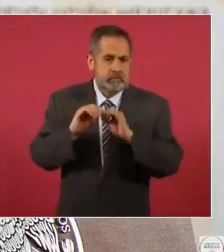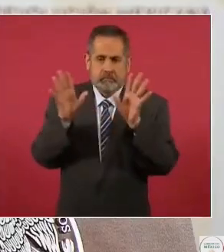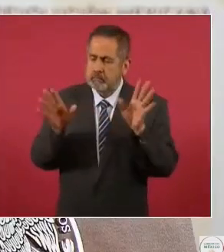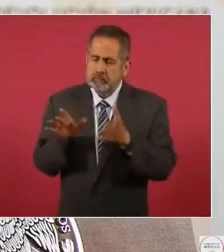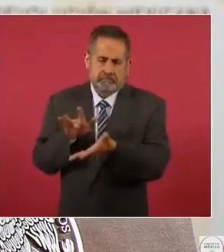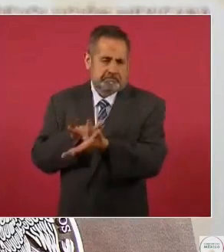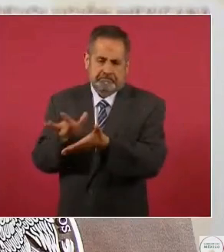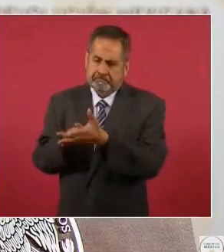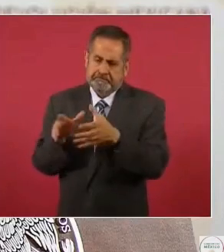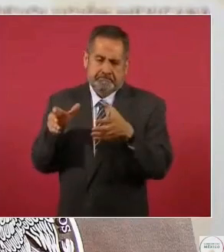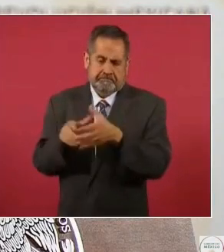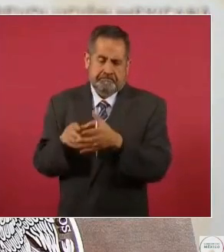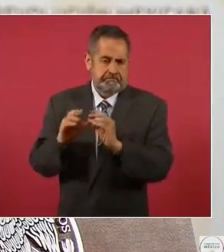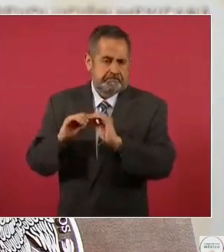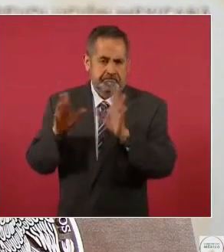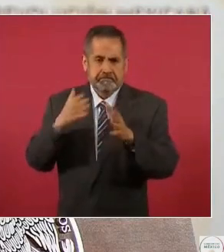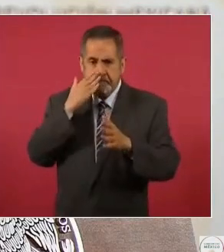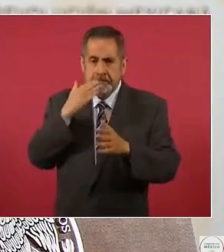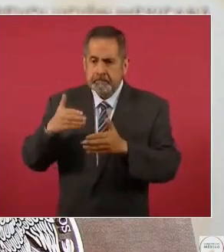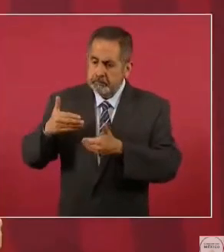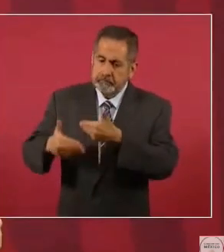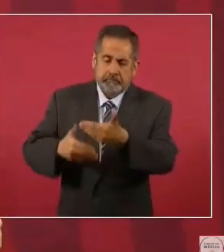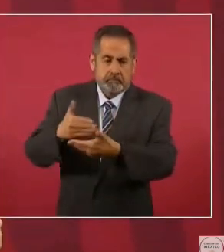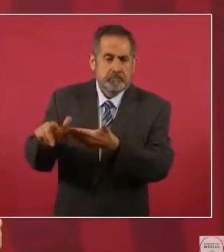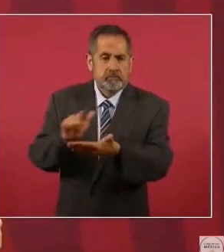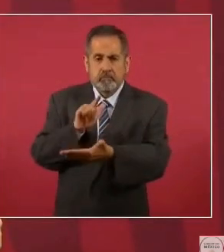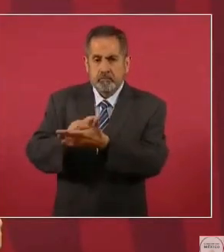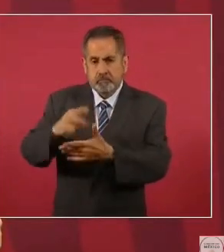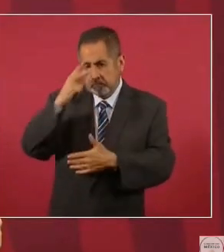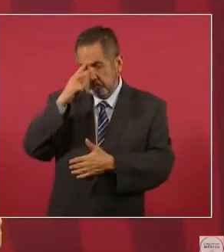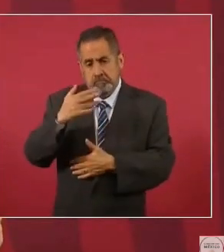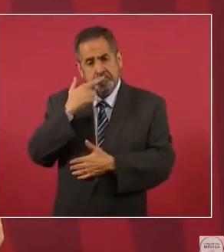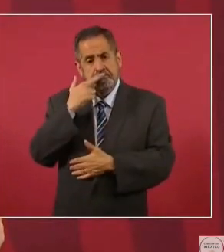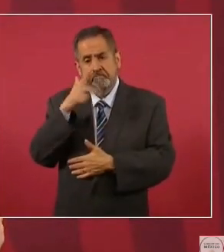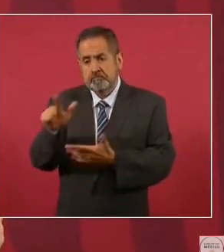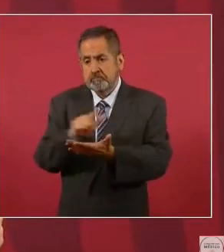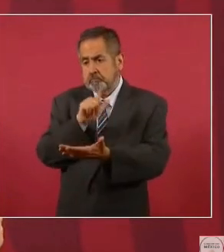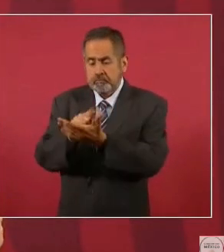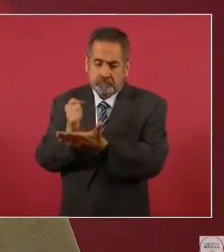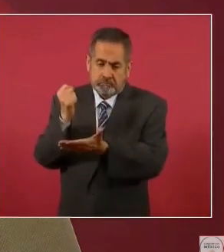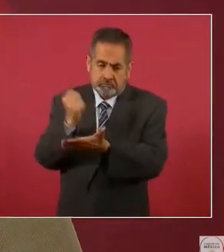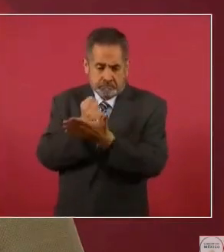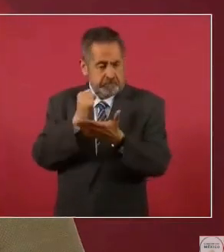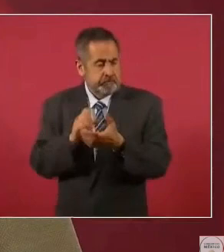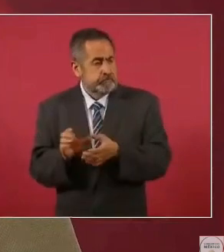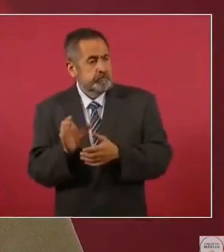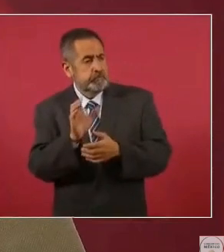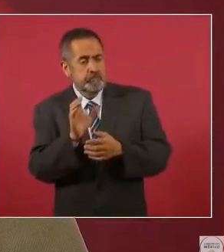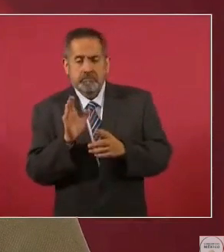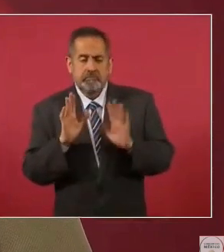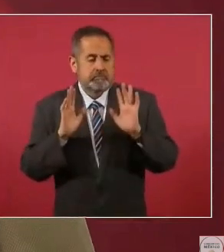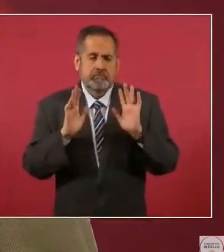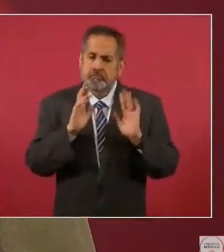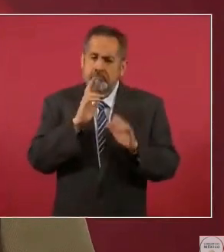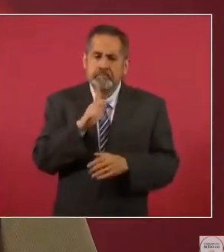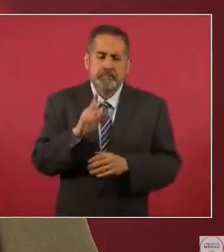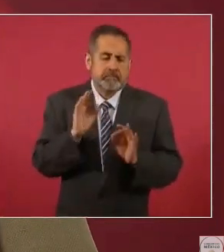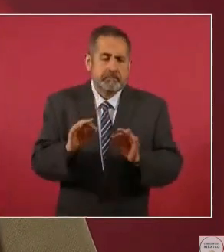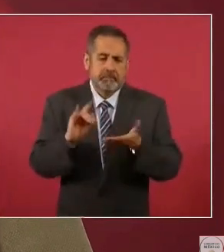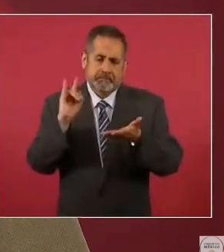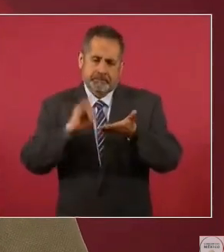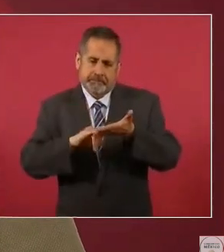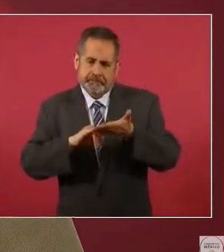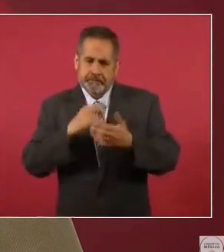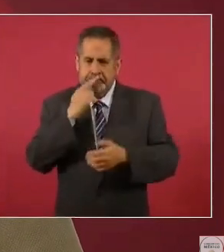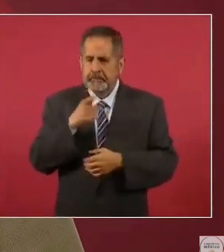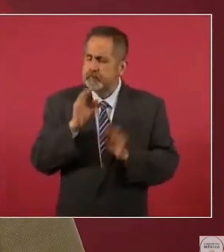un lado, aplaudiendo el avance que hemos tenido México con la ley de etiquetados y por lo tanto con esta